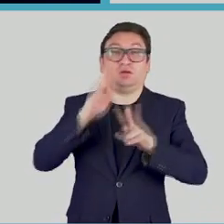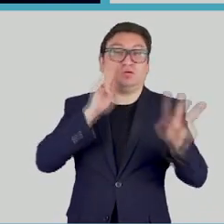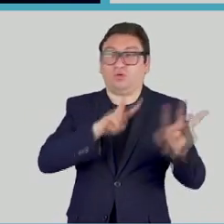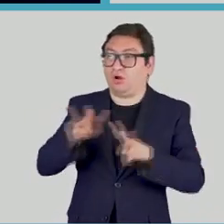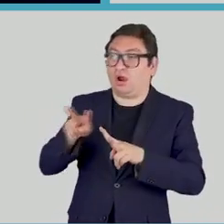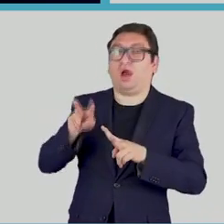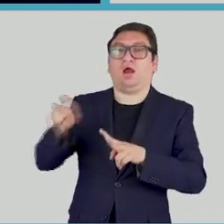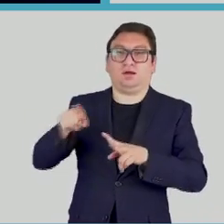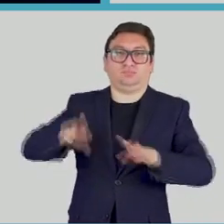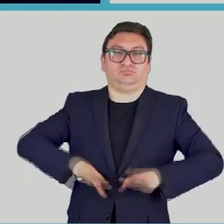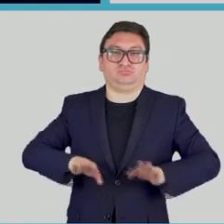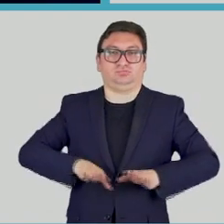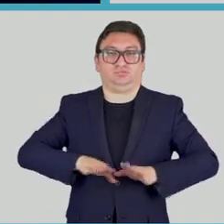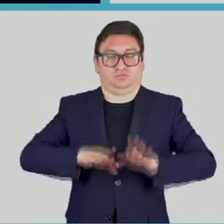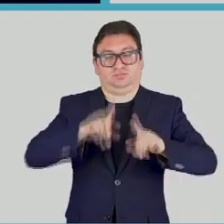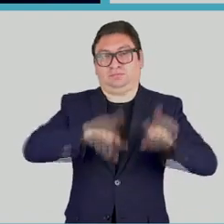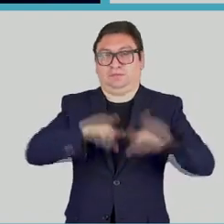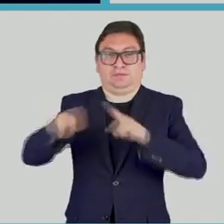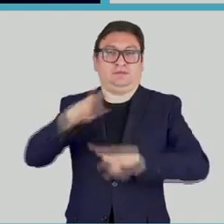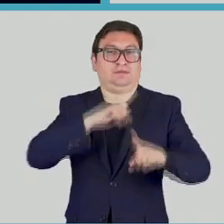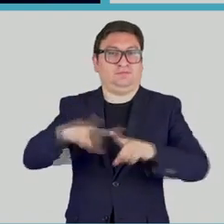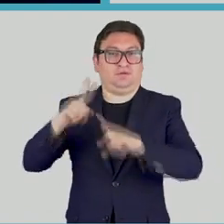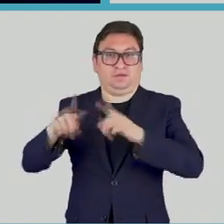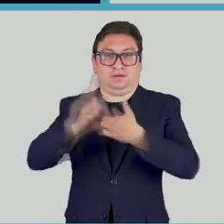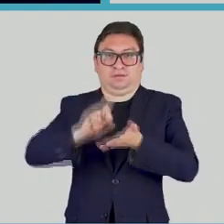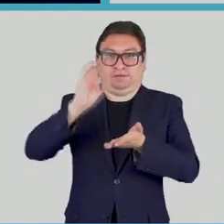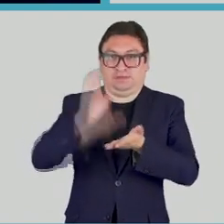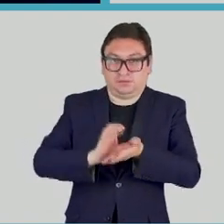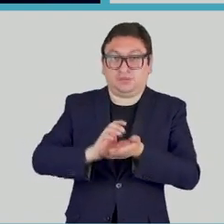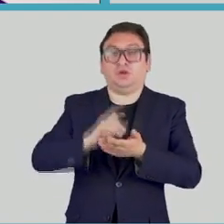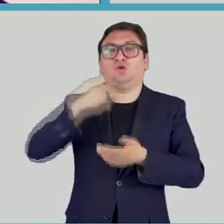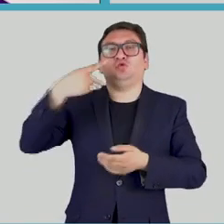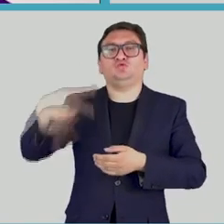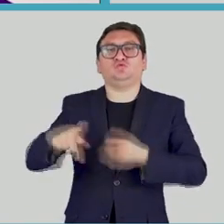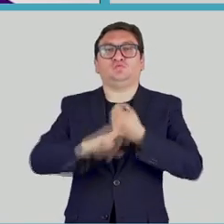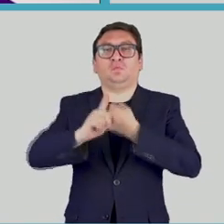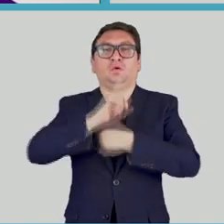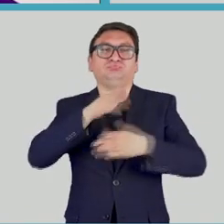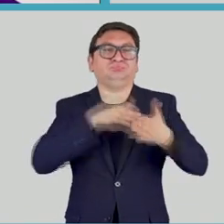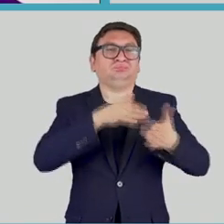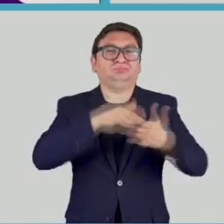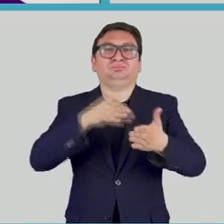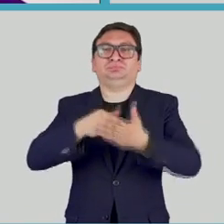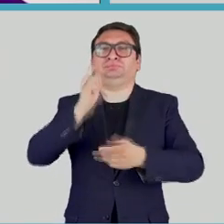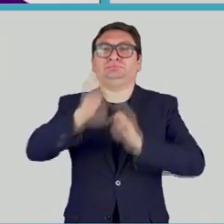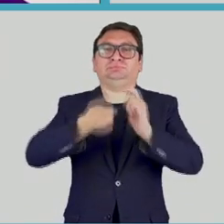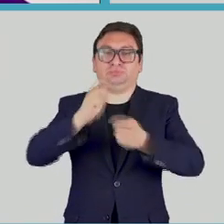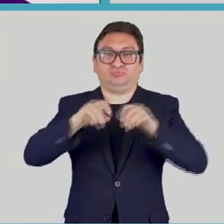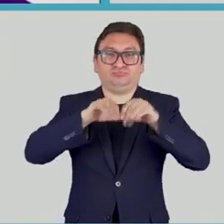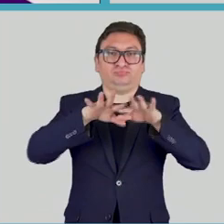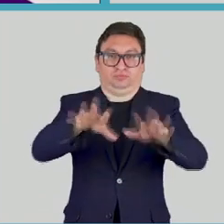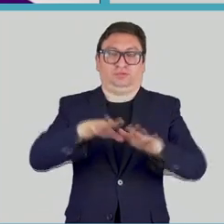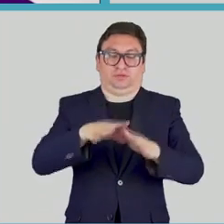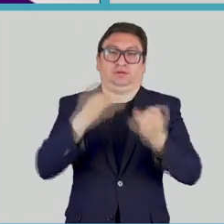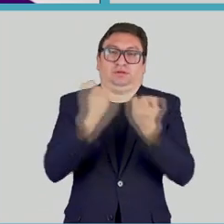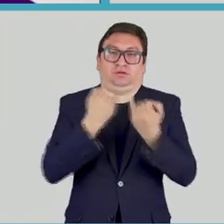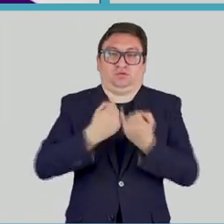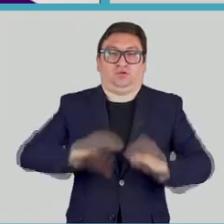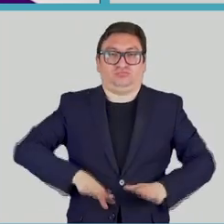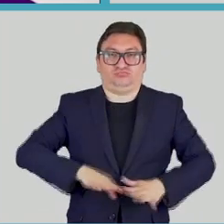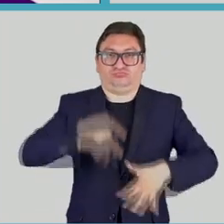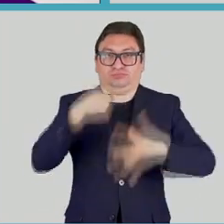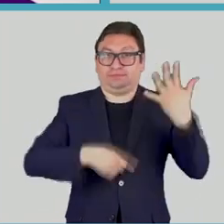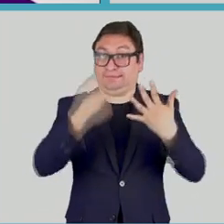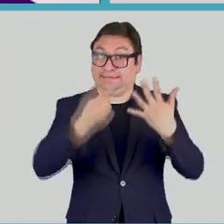visibilización de distintas condiciones de discapacidad Las barreras a las que se enfrentan las personas con discapacidad y la